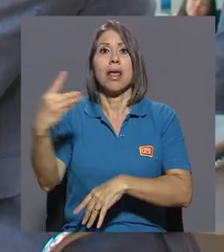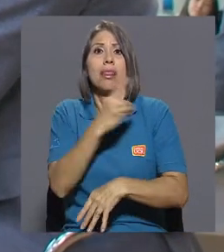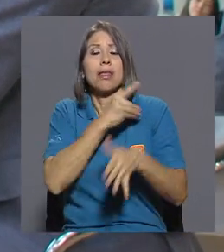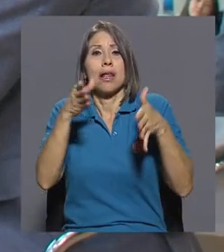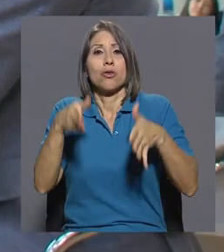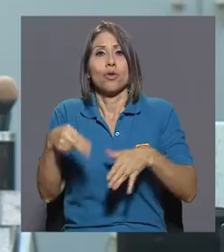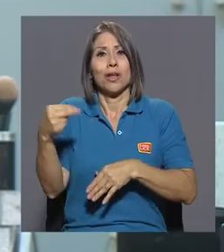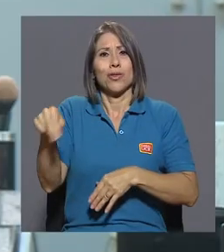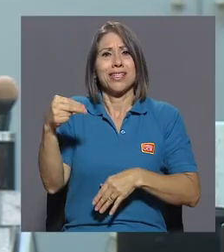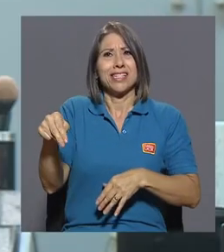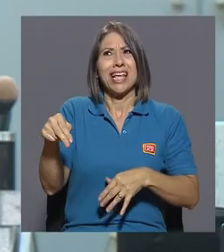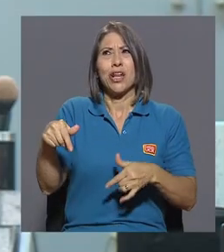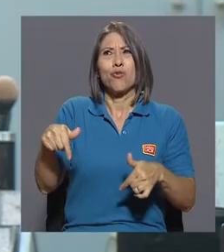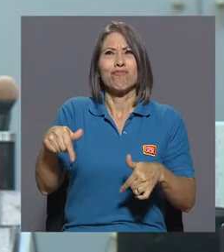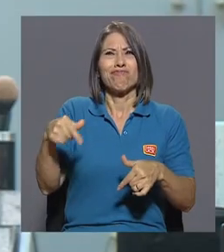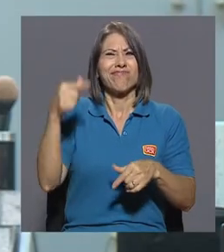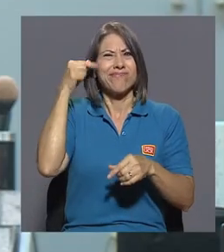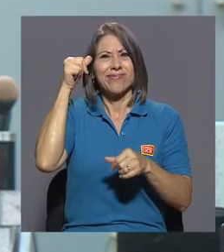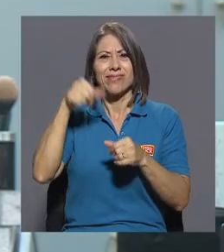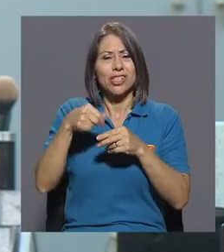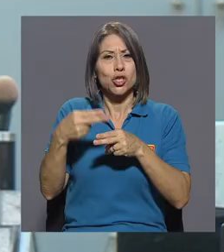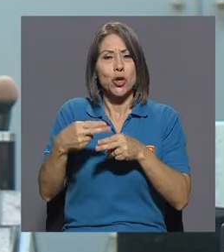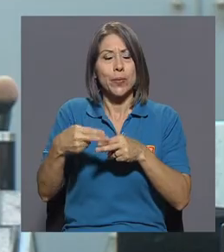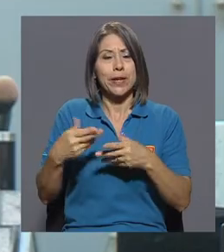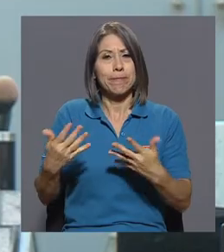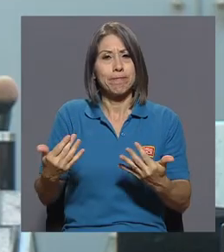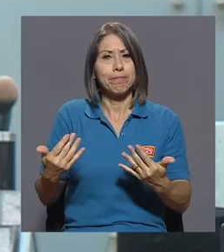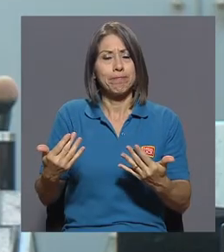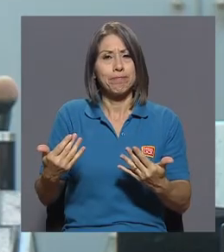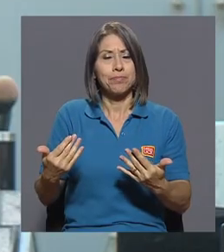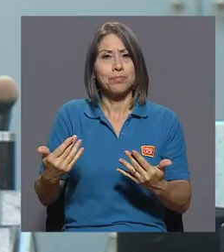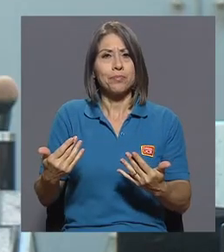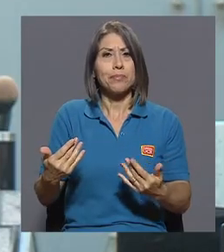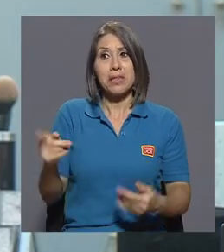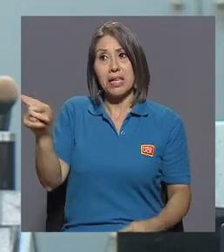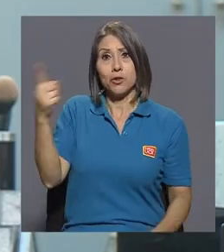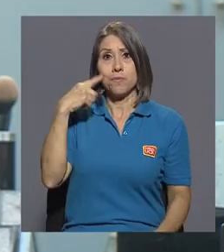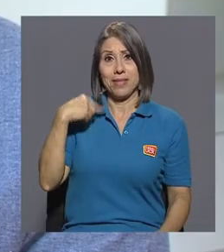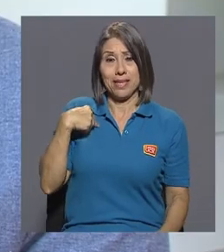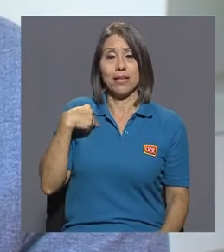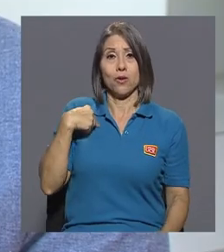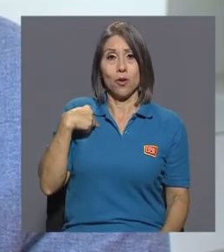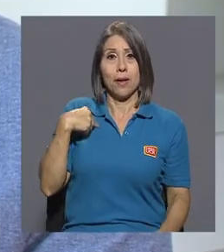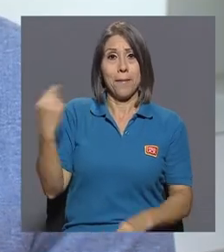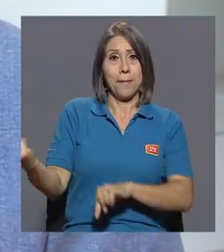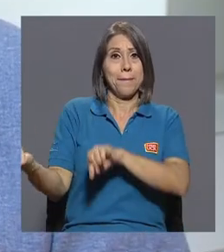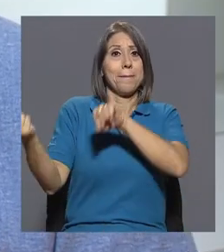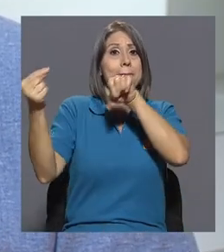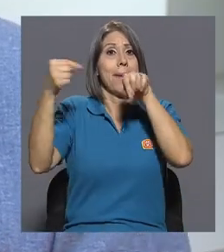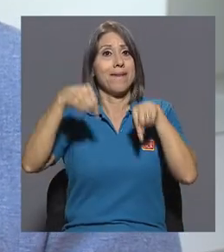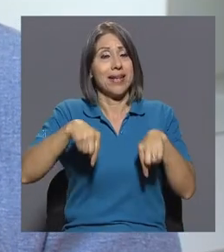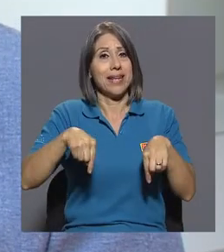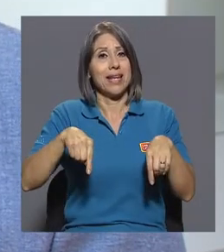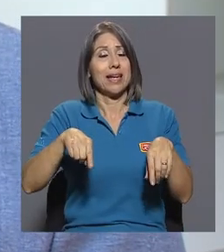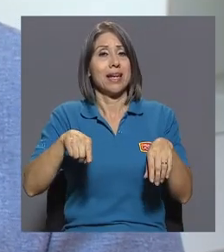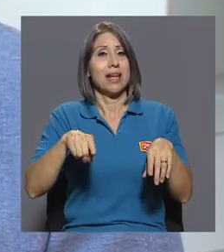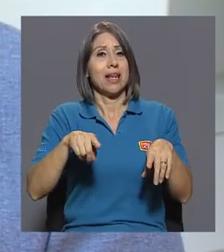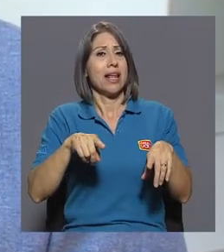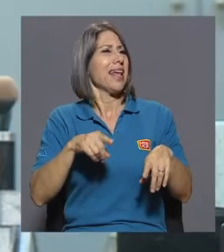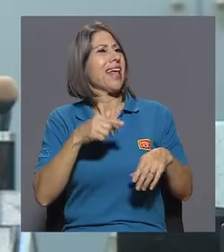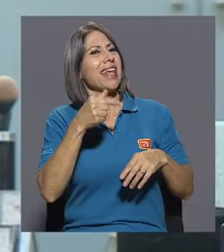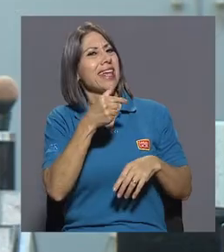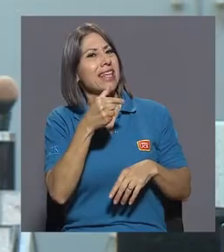me recuerdo el nombre, y me dicen que viene una pareja. Guillermo Fernández era en aquel momento.